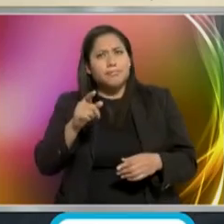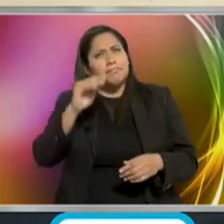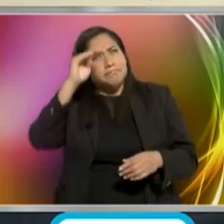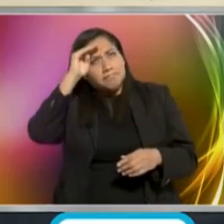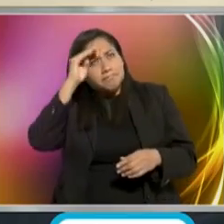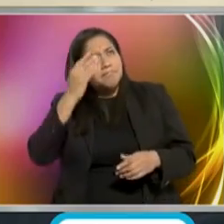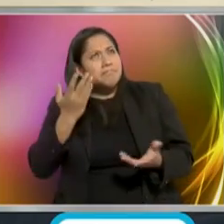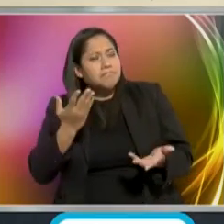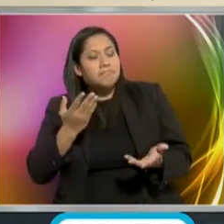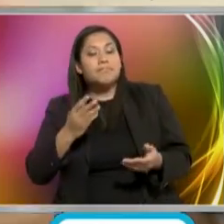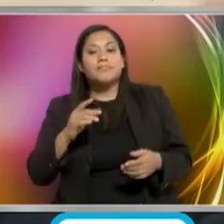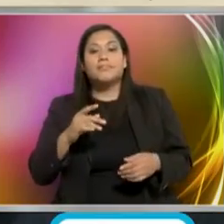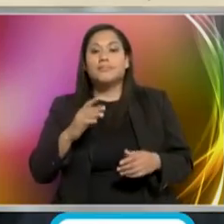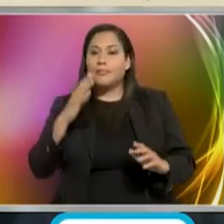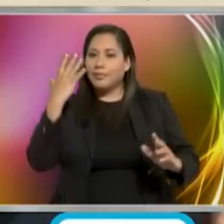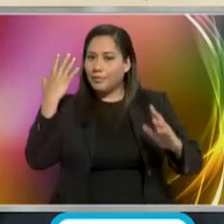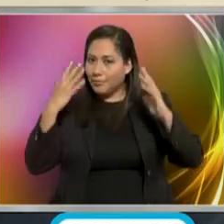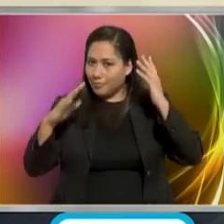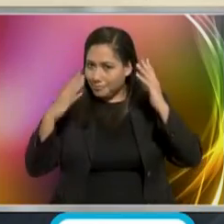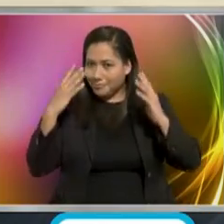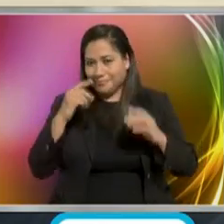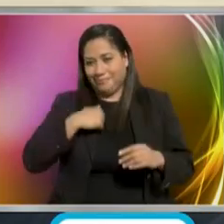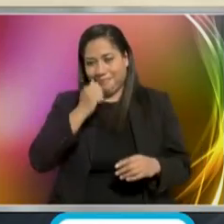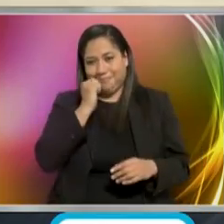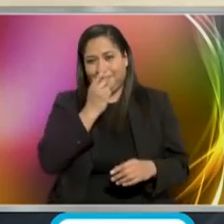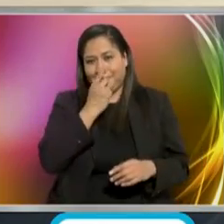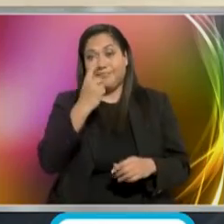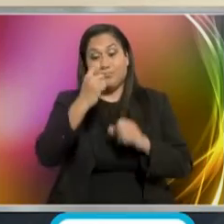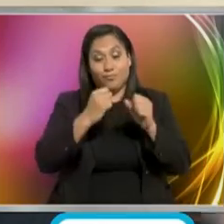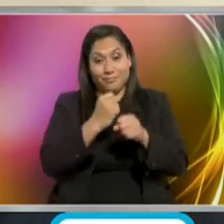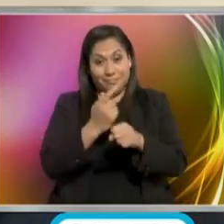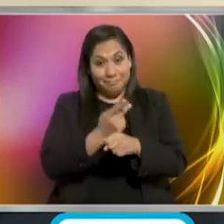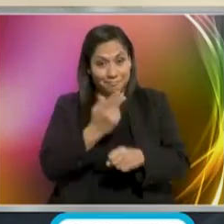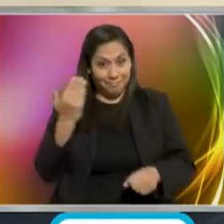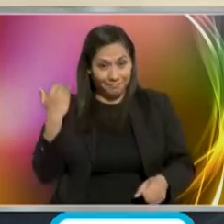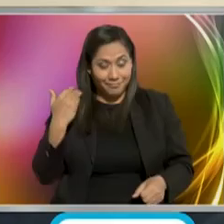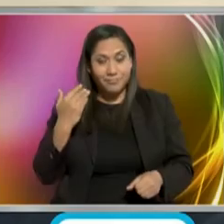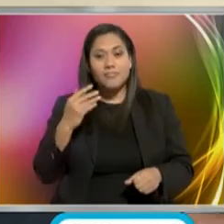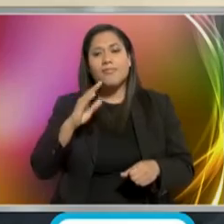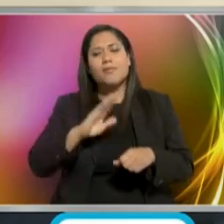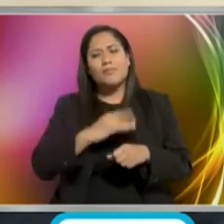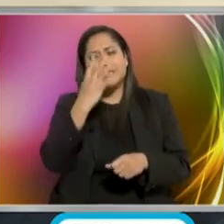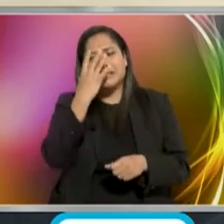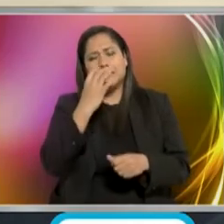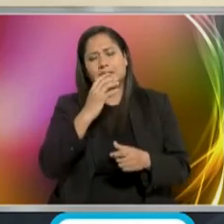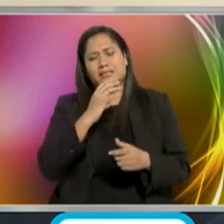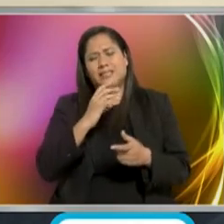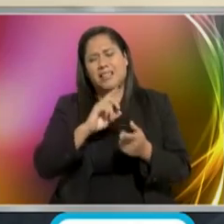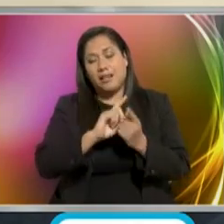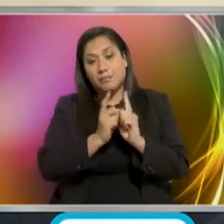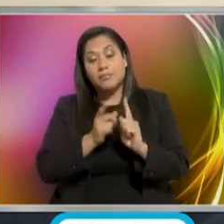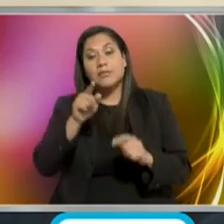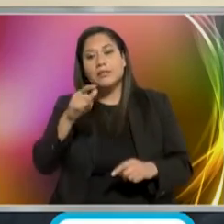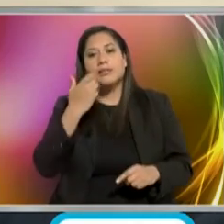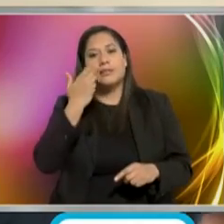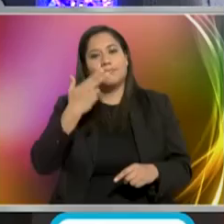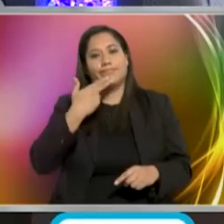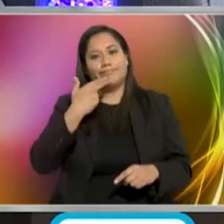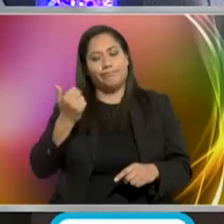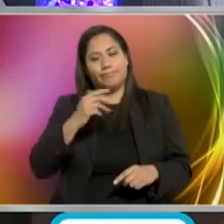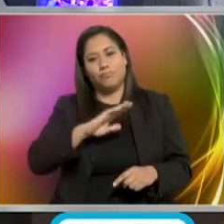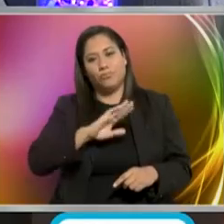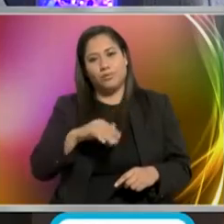bien hacer una travesura, como siempre le he dicho, el año pasado y por depresión intentó quitarse la